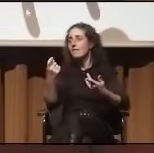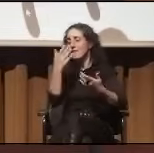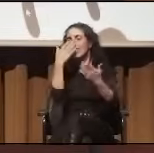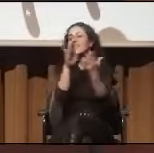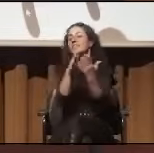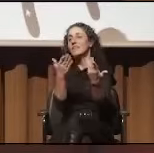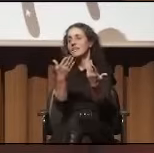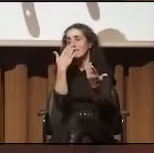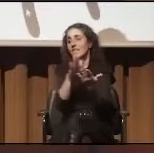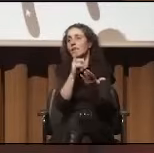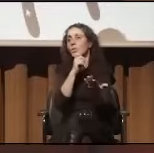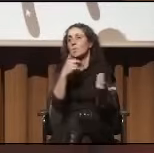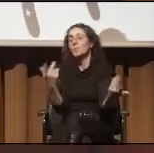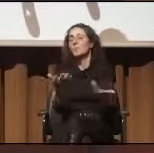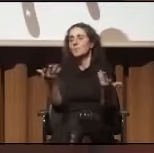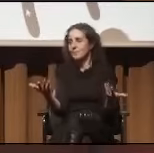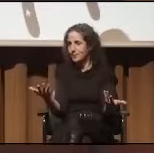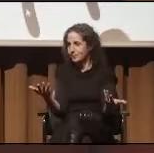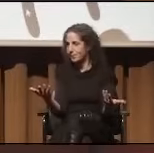pues júgatela.